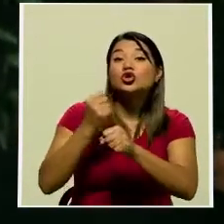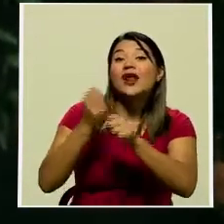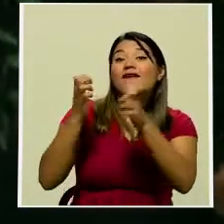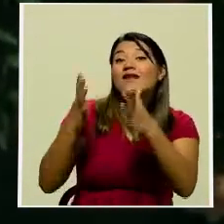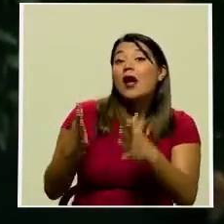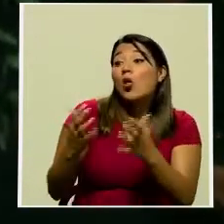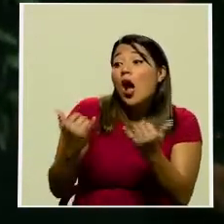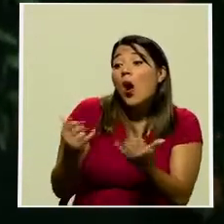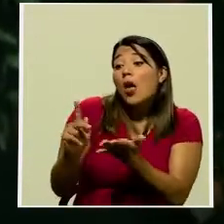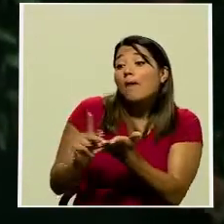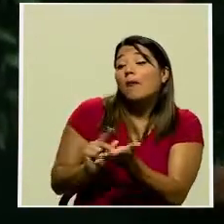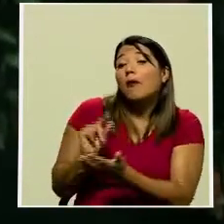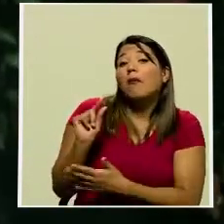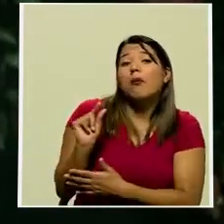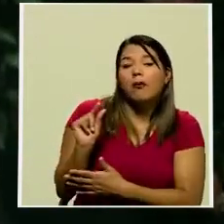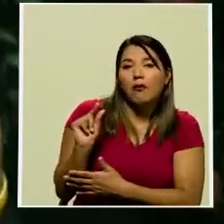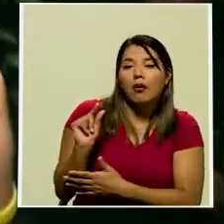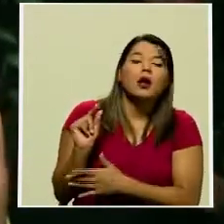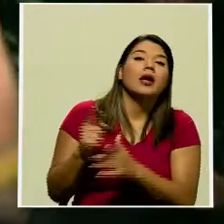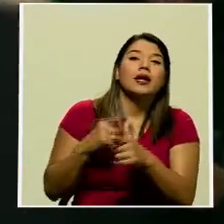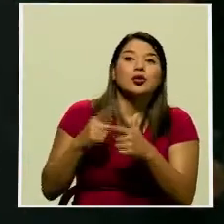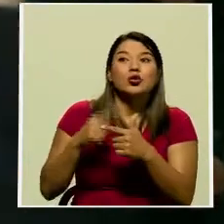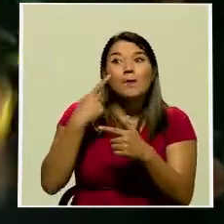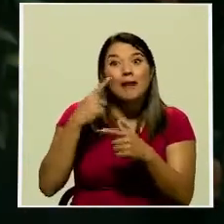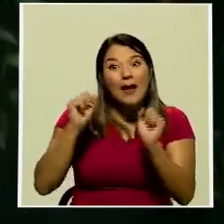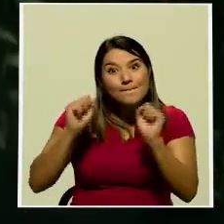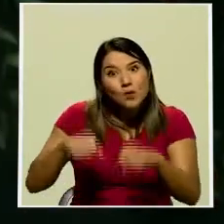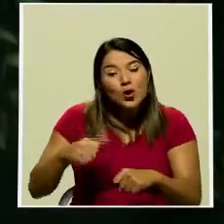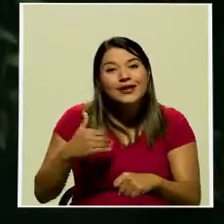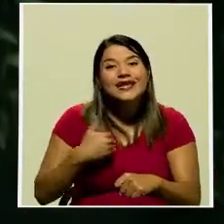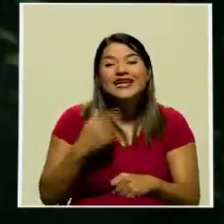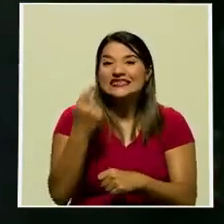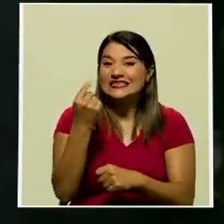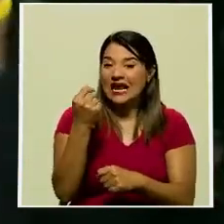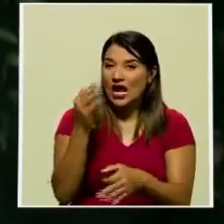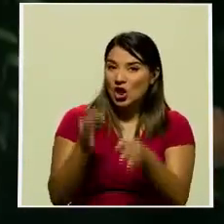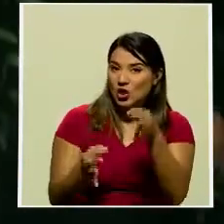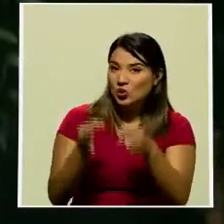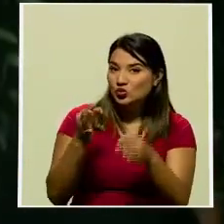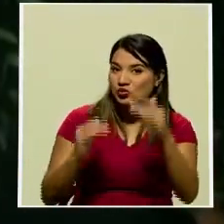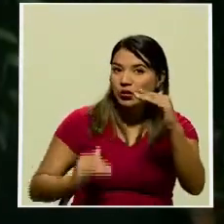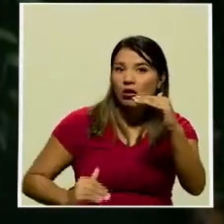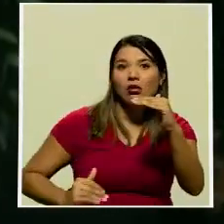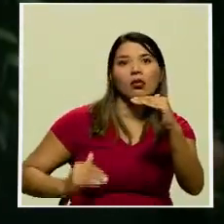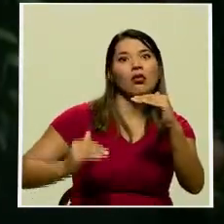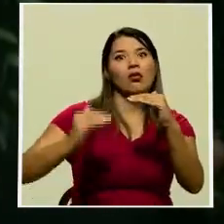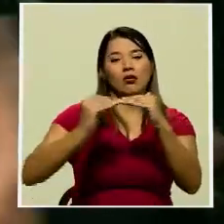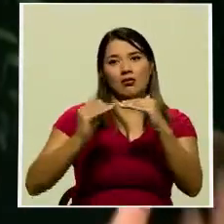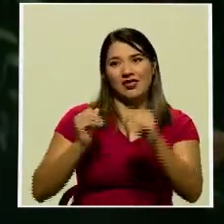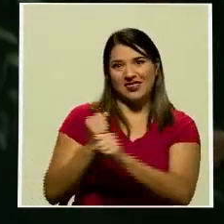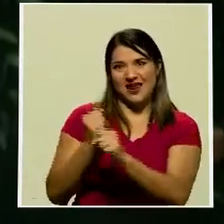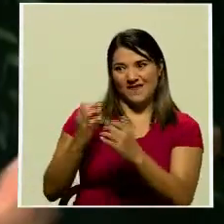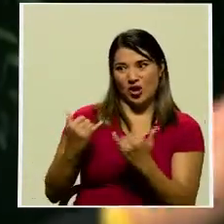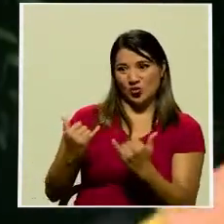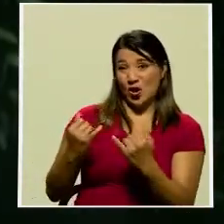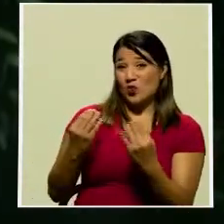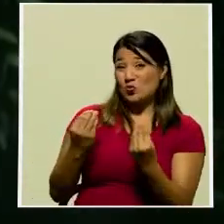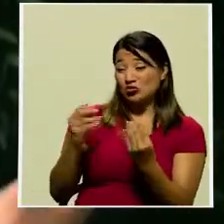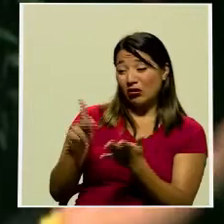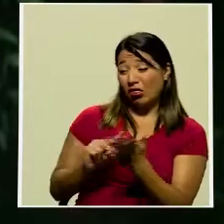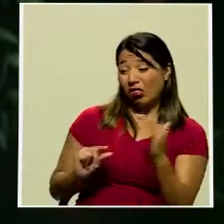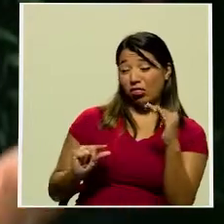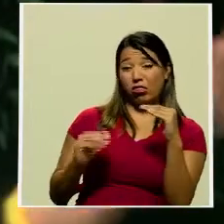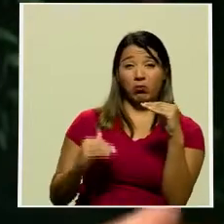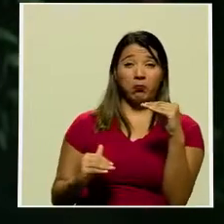más bajo, que más bien habría que, para llegar a un salario justo, más bien habría que subirles el salario, y que entonces no dijeran que la ley de empleo